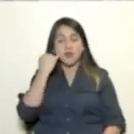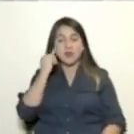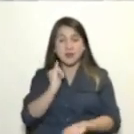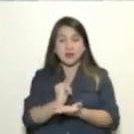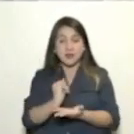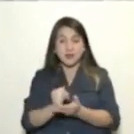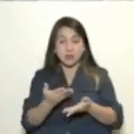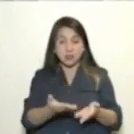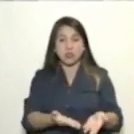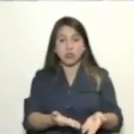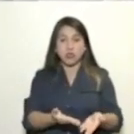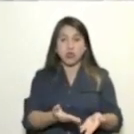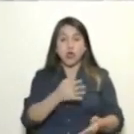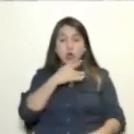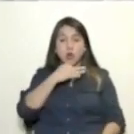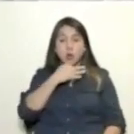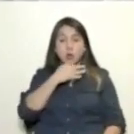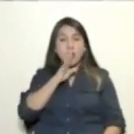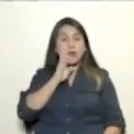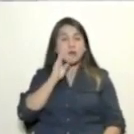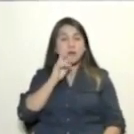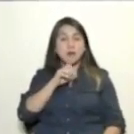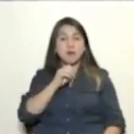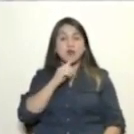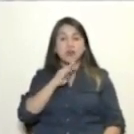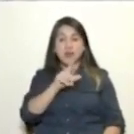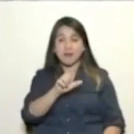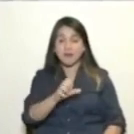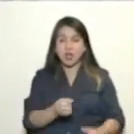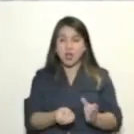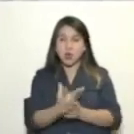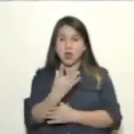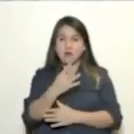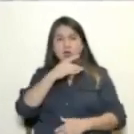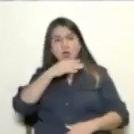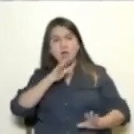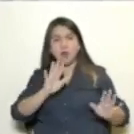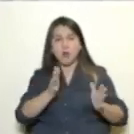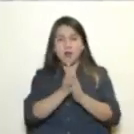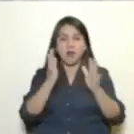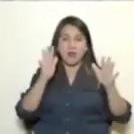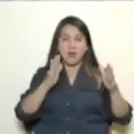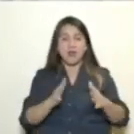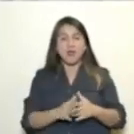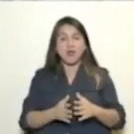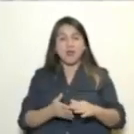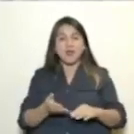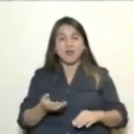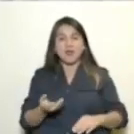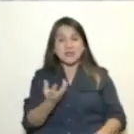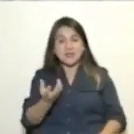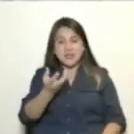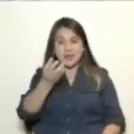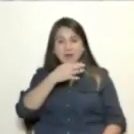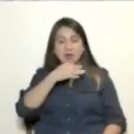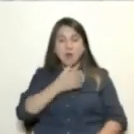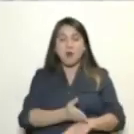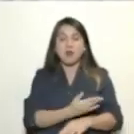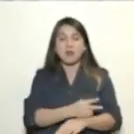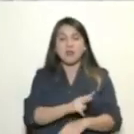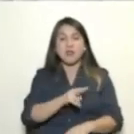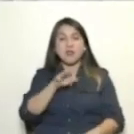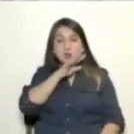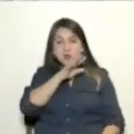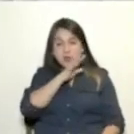agua potable y salieron los médicos entonces con la nueva buena. Hierve el agua antes de usarla, porque entonces así se